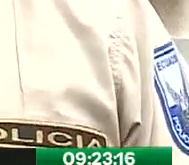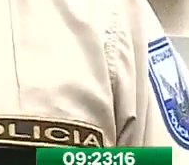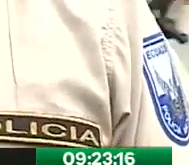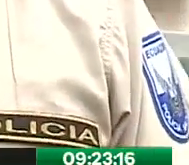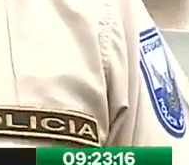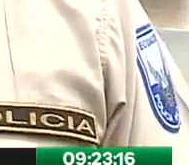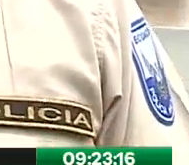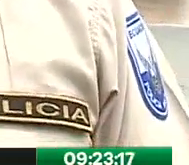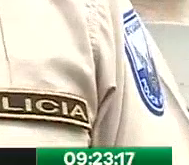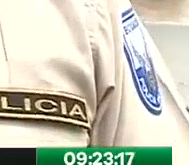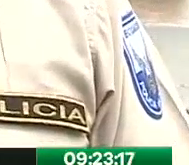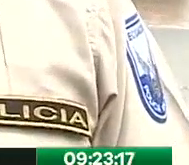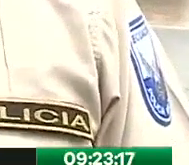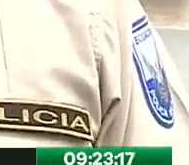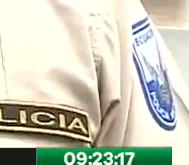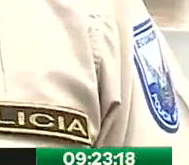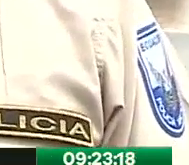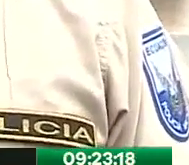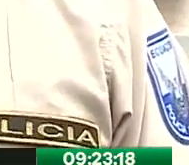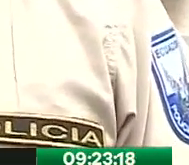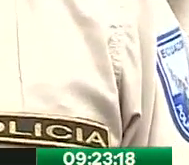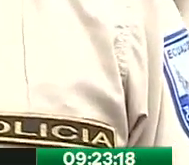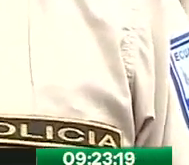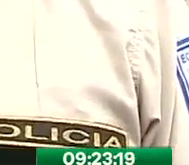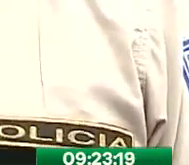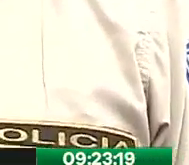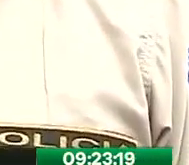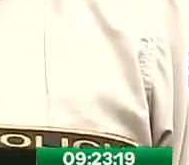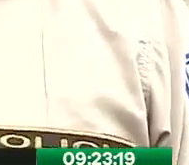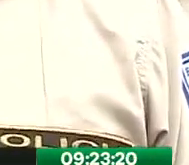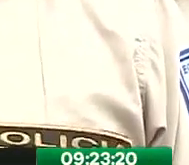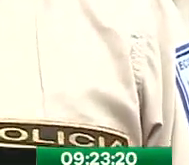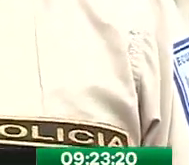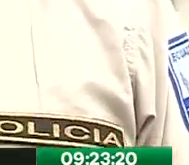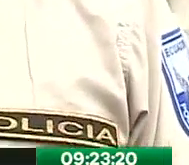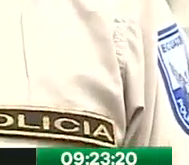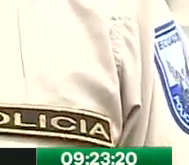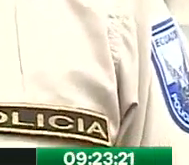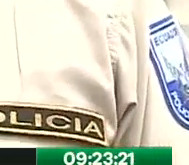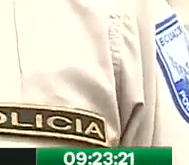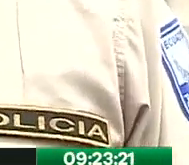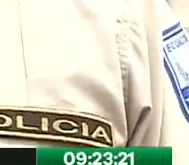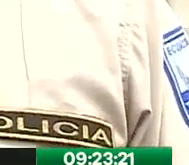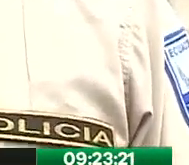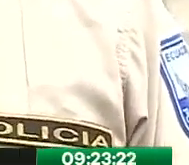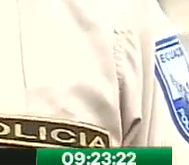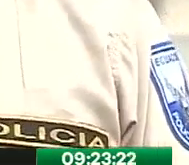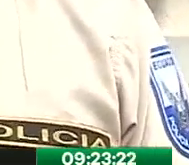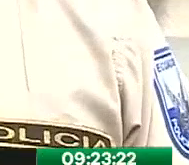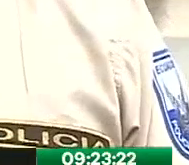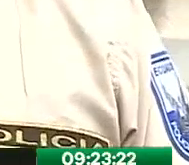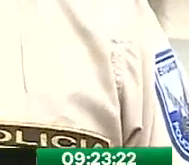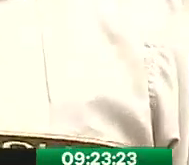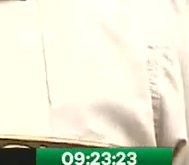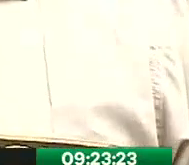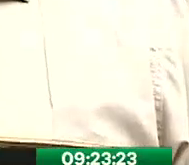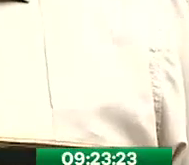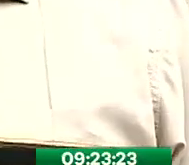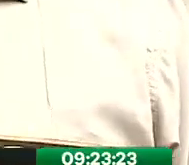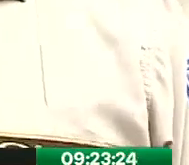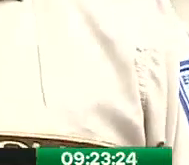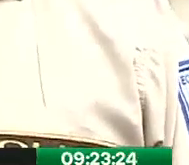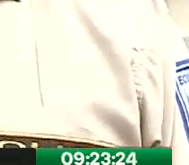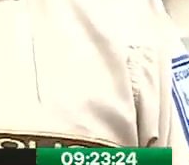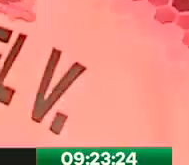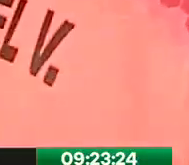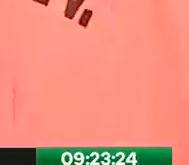donde la persona que hoy es detenida, pues le había dado un tipo de escarmiento físico porque le acusaba que le